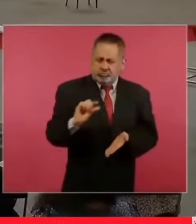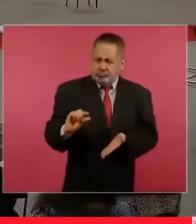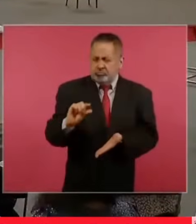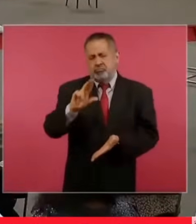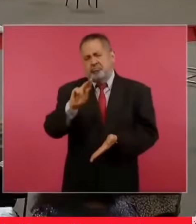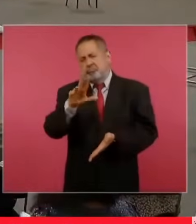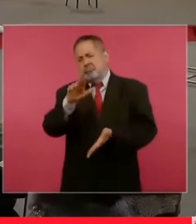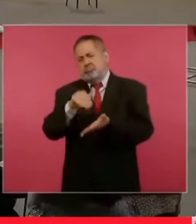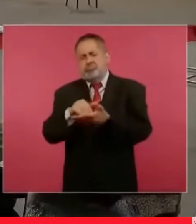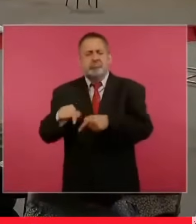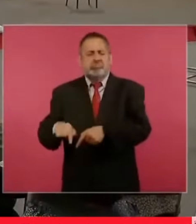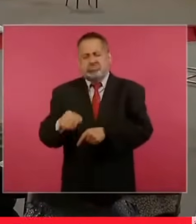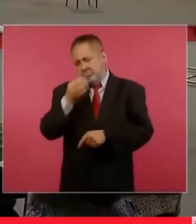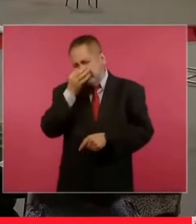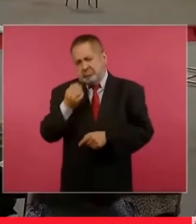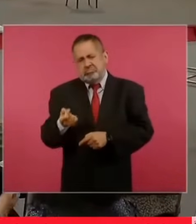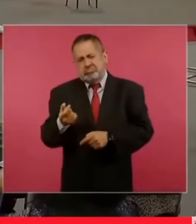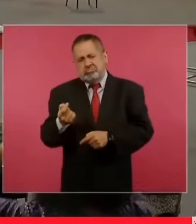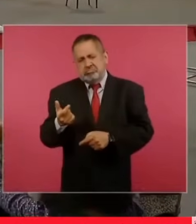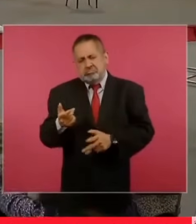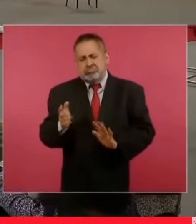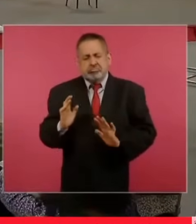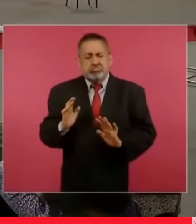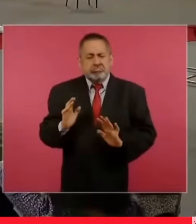85,000. Entonces,